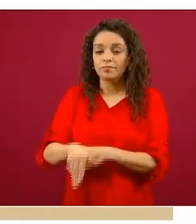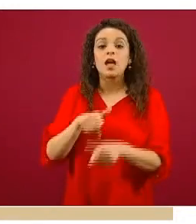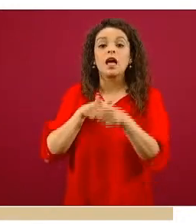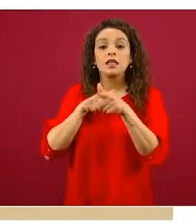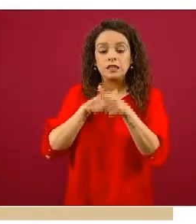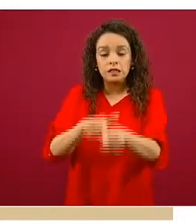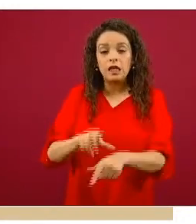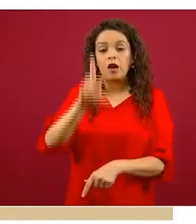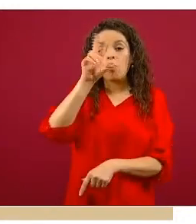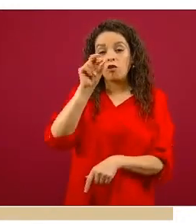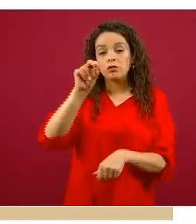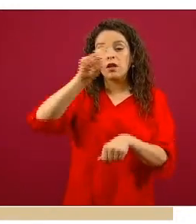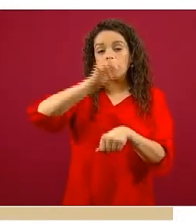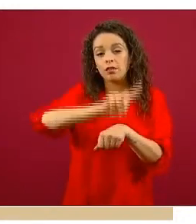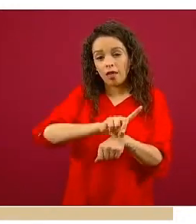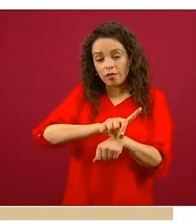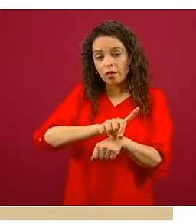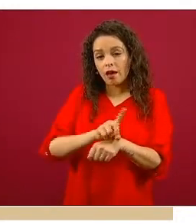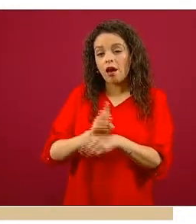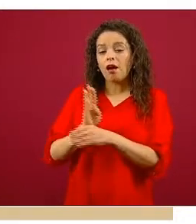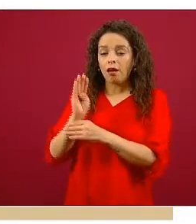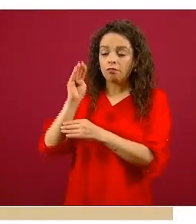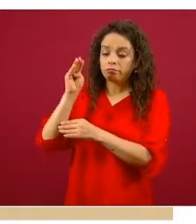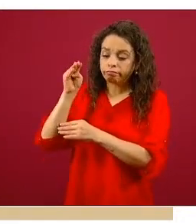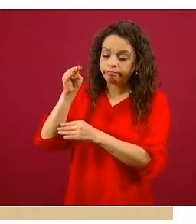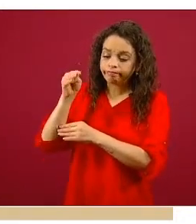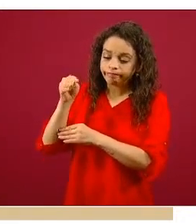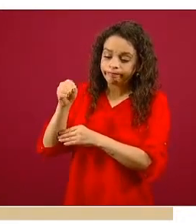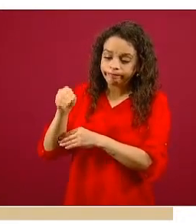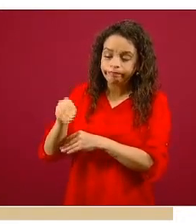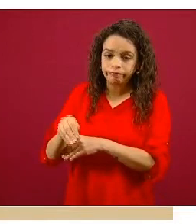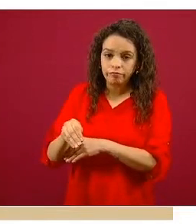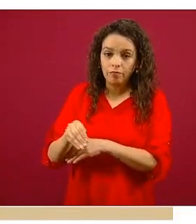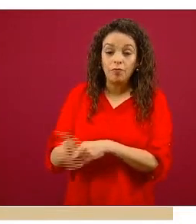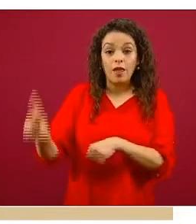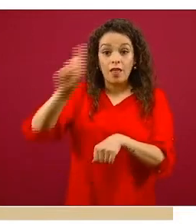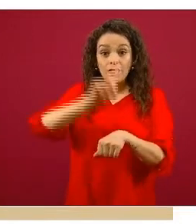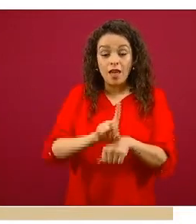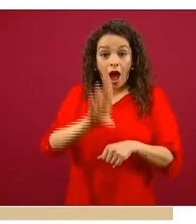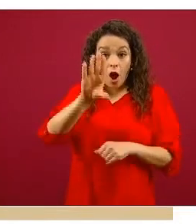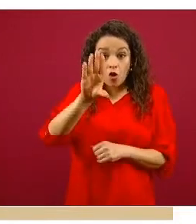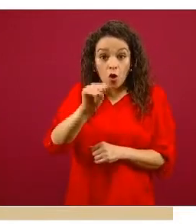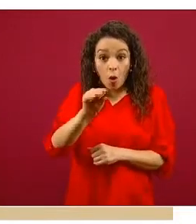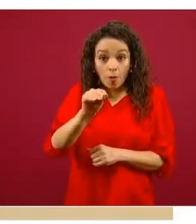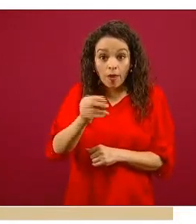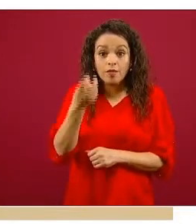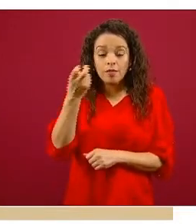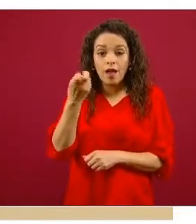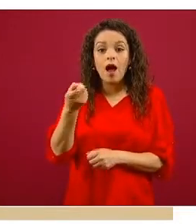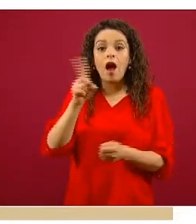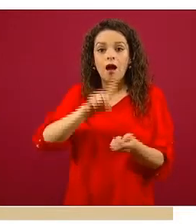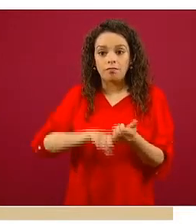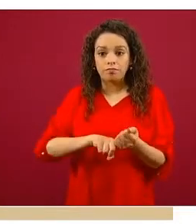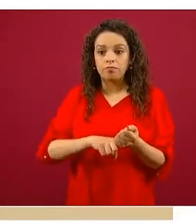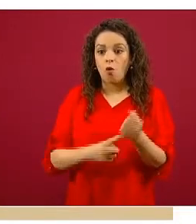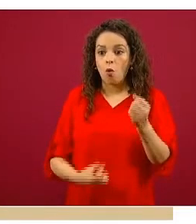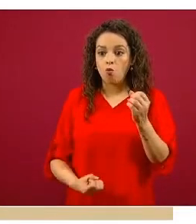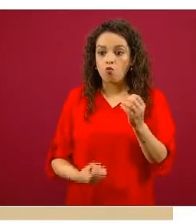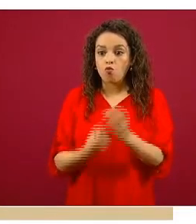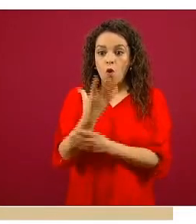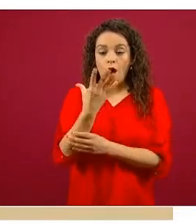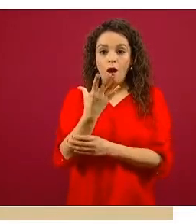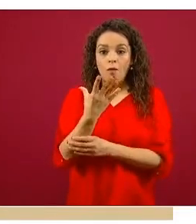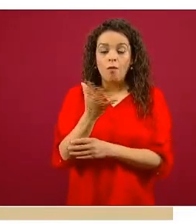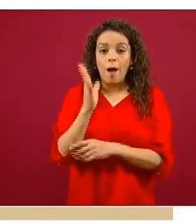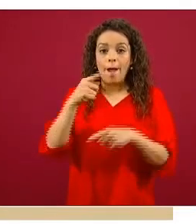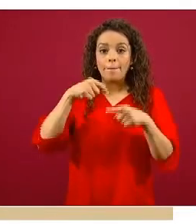80 días posteriores a ese caso por millón, y prácticamente en el día 90 inicia una nueva escalada que por lo menos hasta